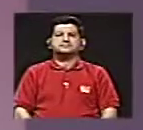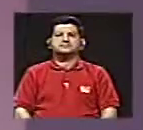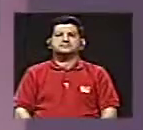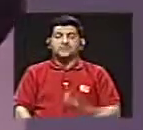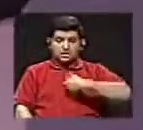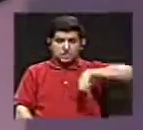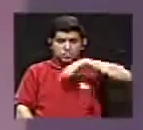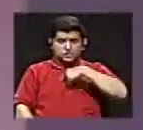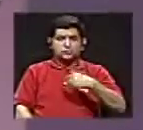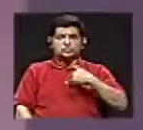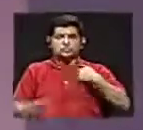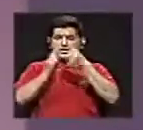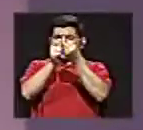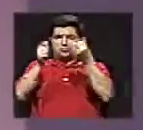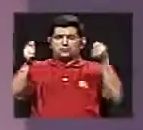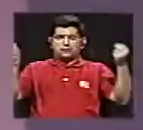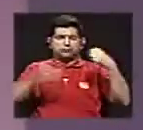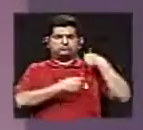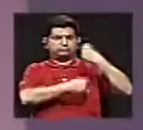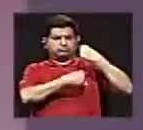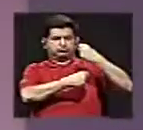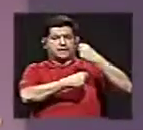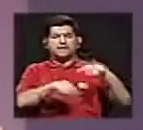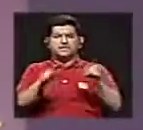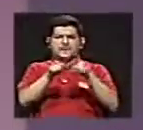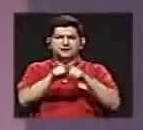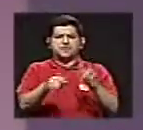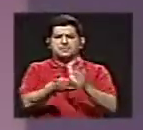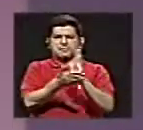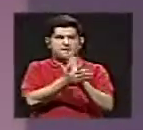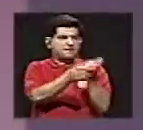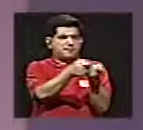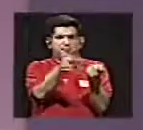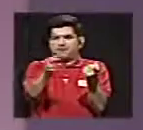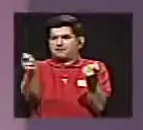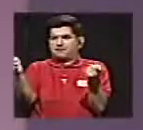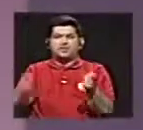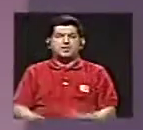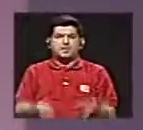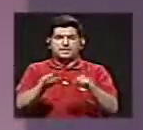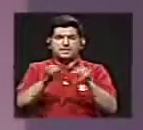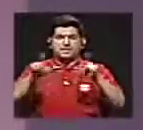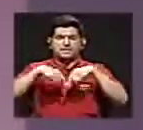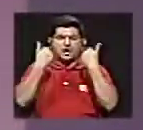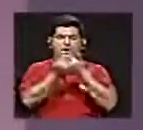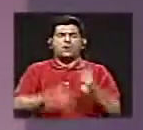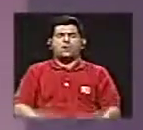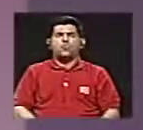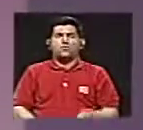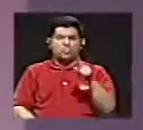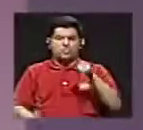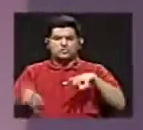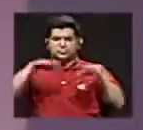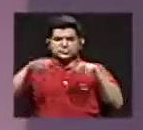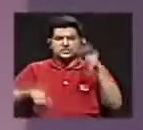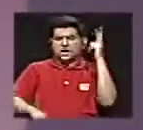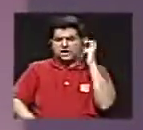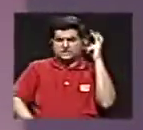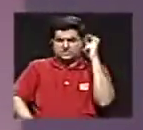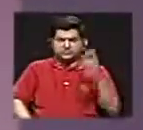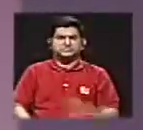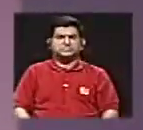Vamos a estar con mantas, vamos a estar con panfletos, vamos a estar con tumba, cocos, vamos a estar con todo. Nos